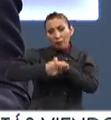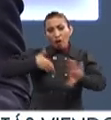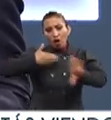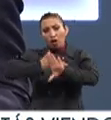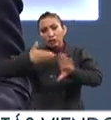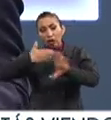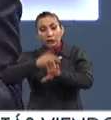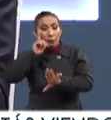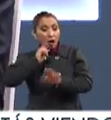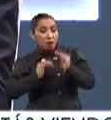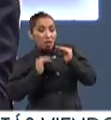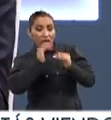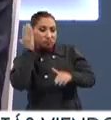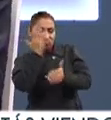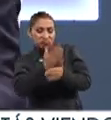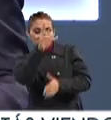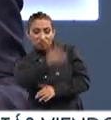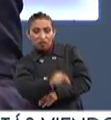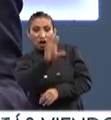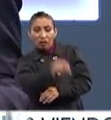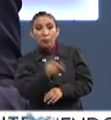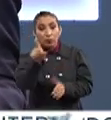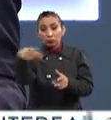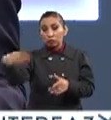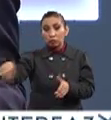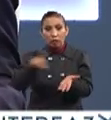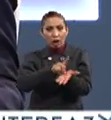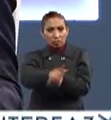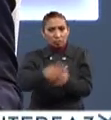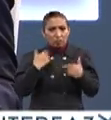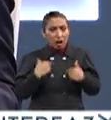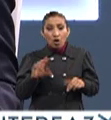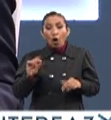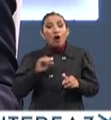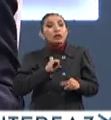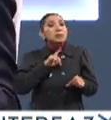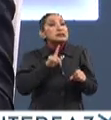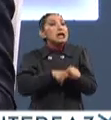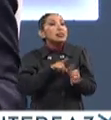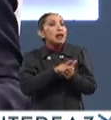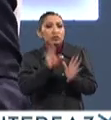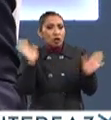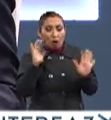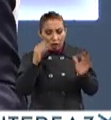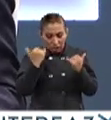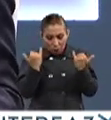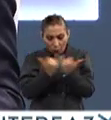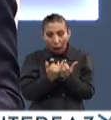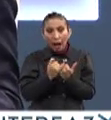en contra del progreso de las mujeres, porque como dice Ana Cris, son derechos humanos, no son derechos especiales. Claro, tiene que ser